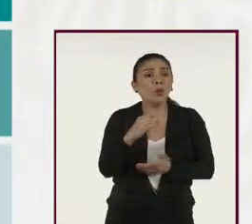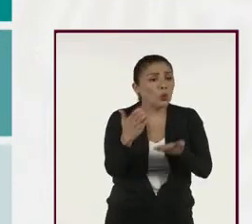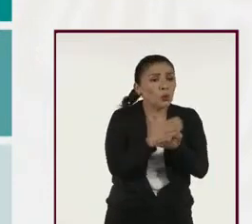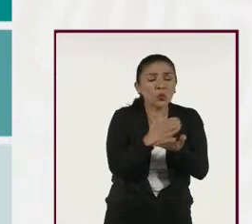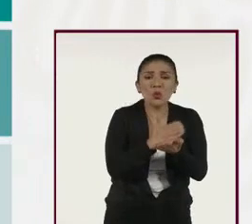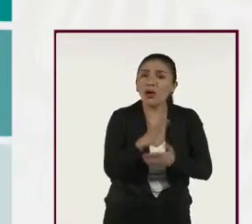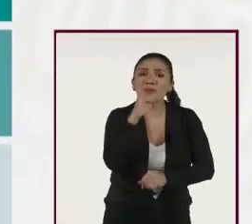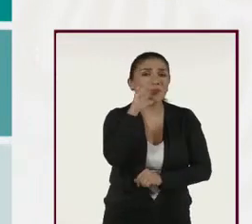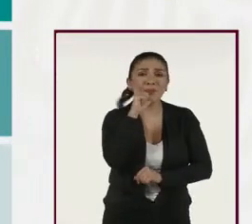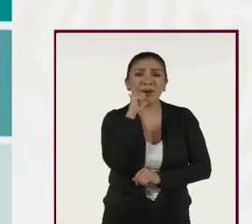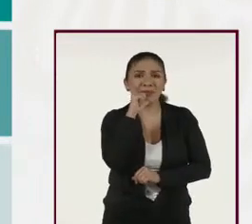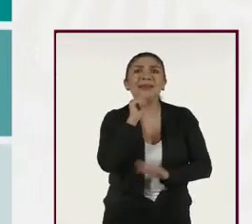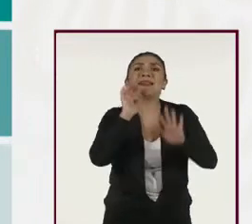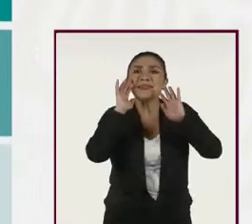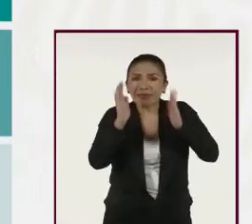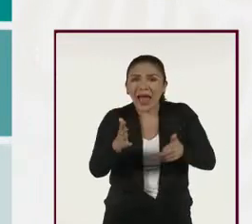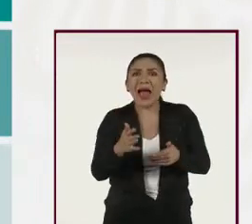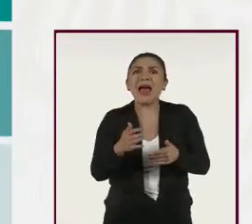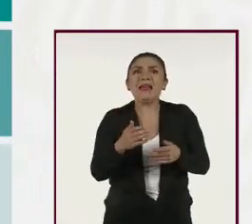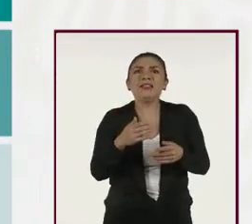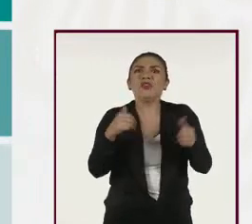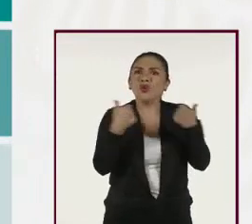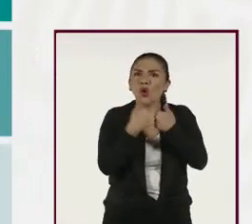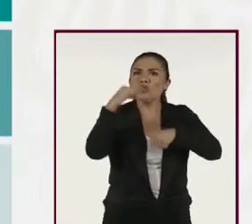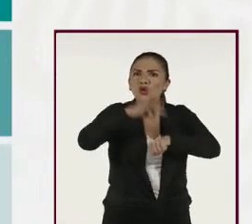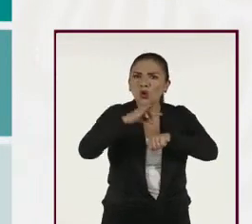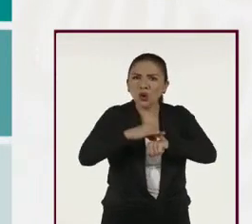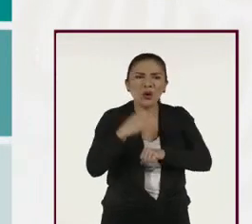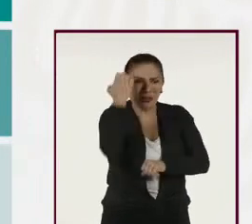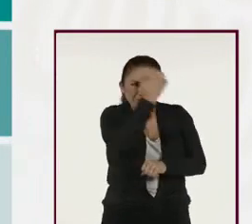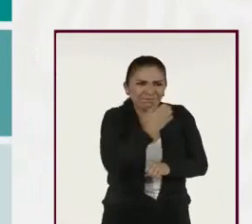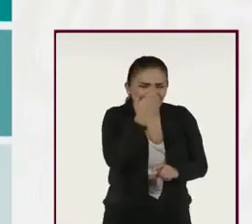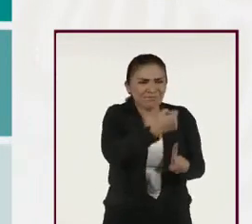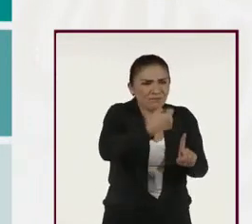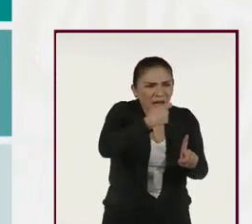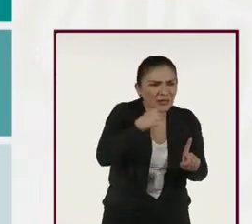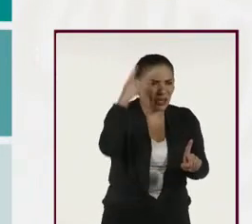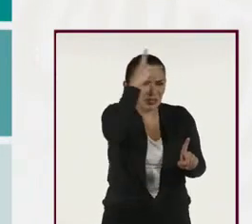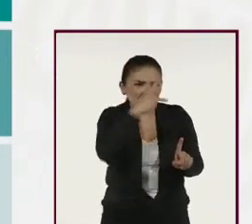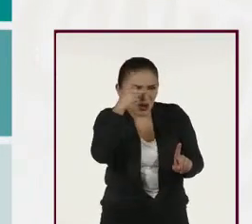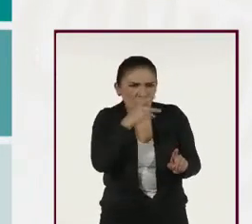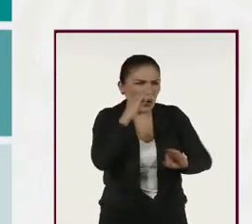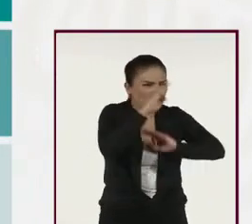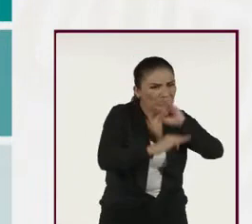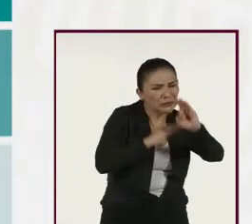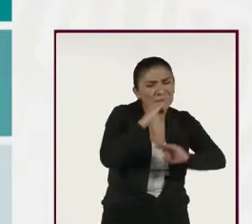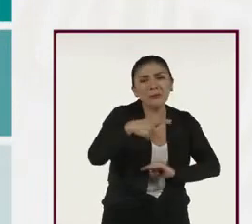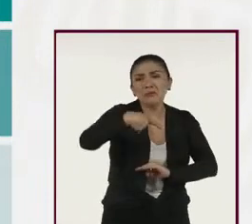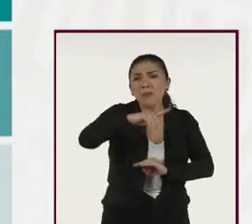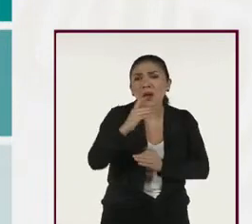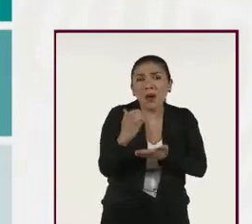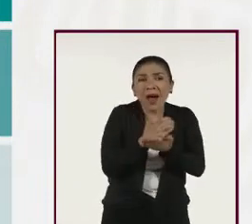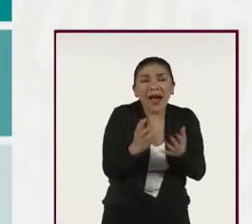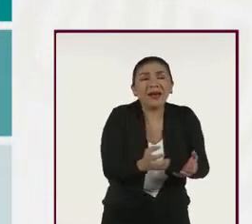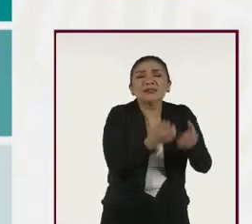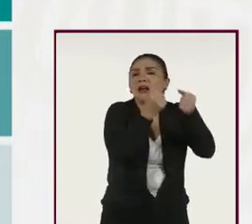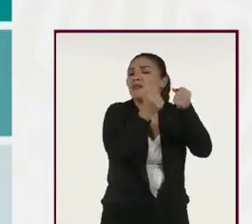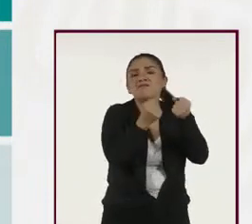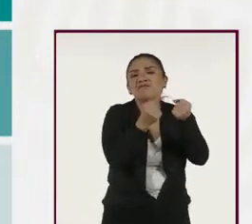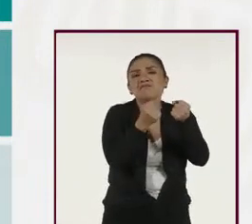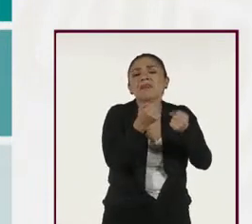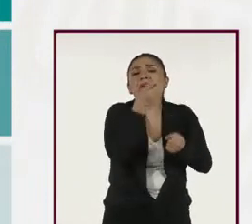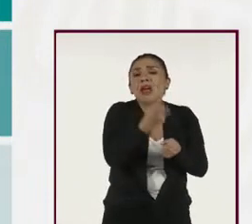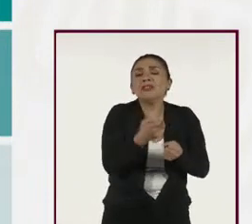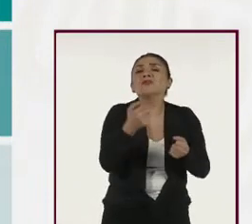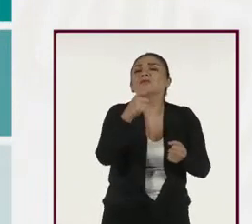decir, a pesar de las intervenciones médicas, farmacológicas, psicoterapéuticas, la recuperación es mínima, y asociado